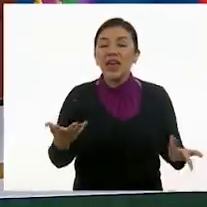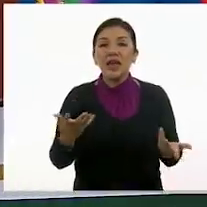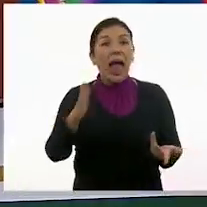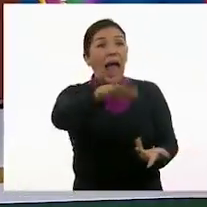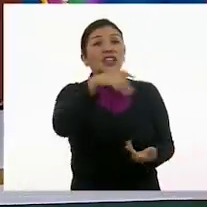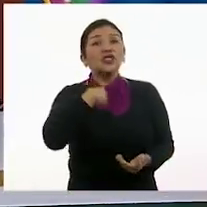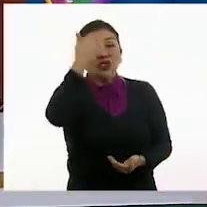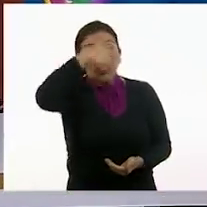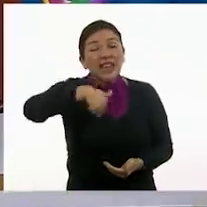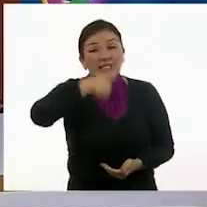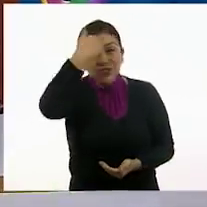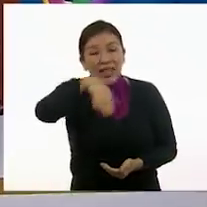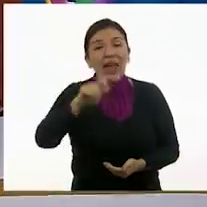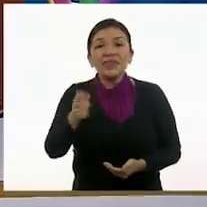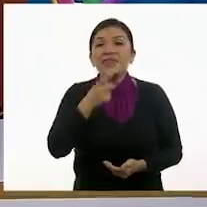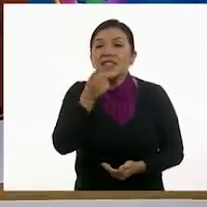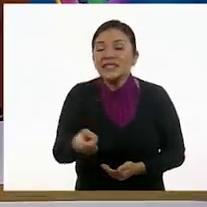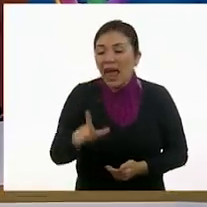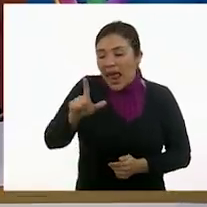Ya sé, maestra. Dice